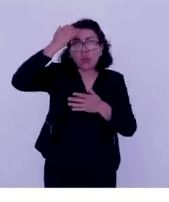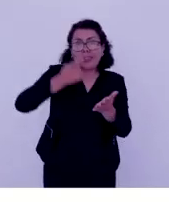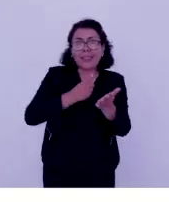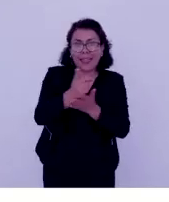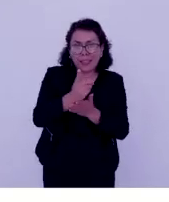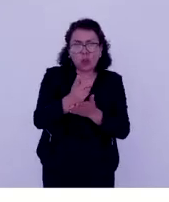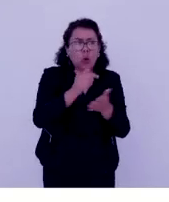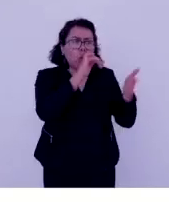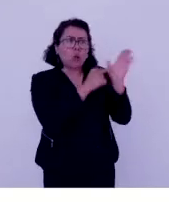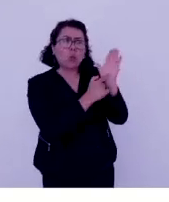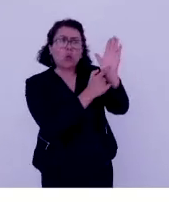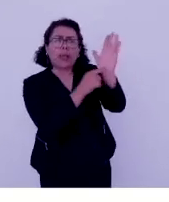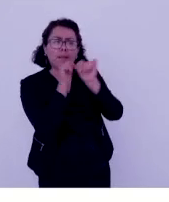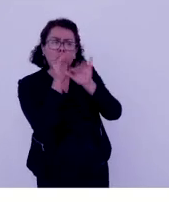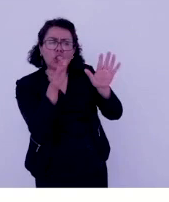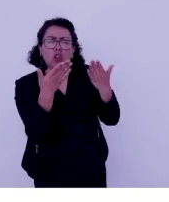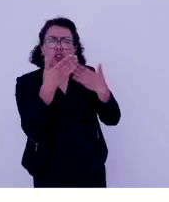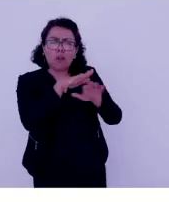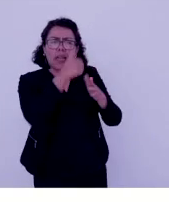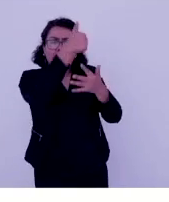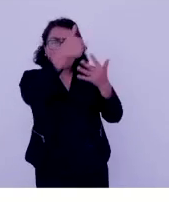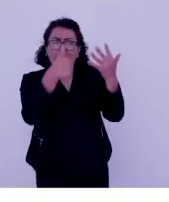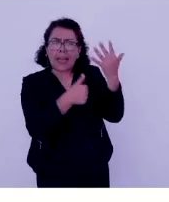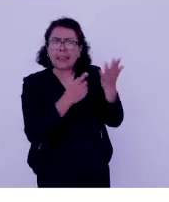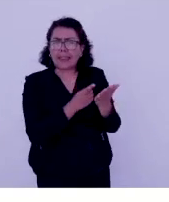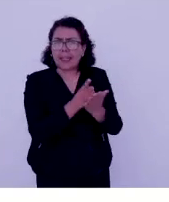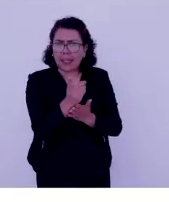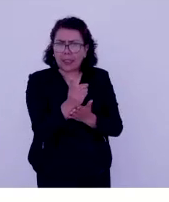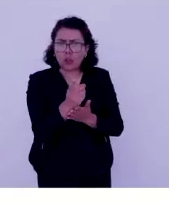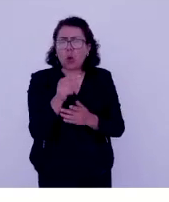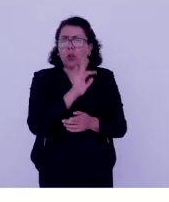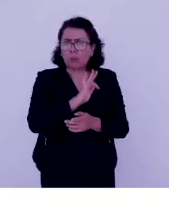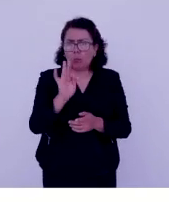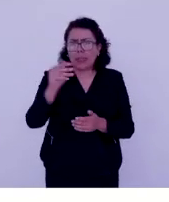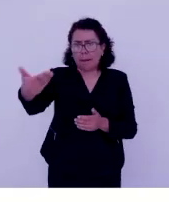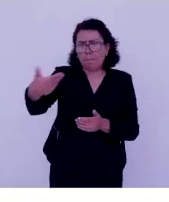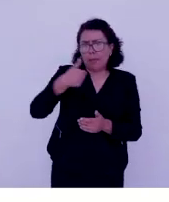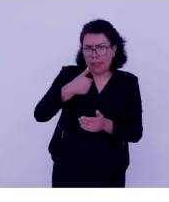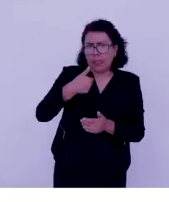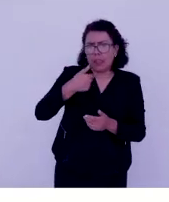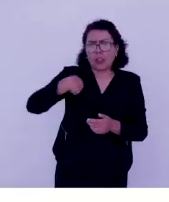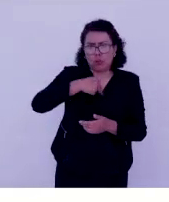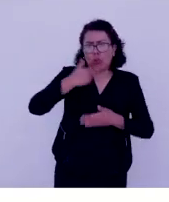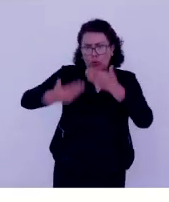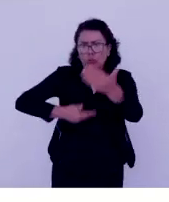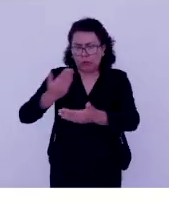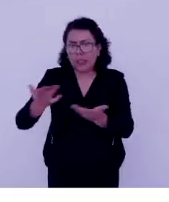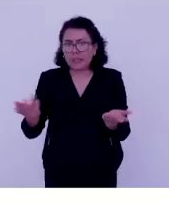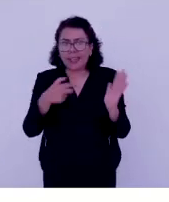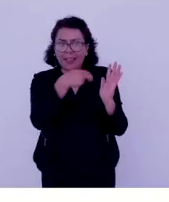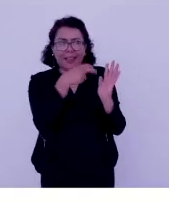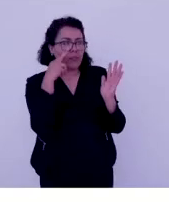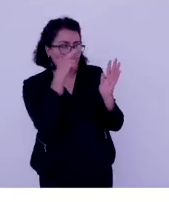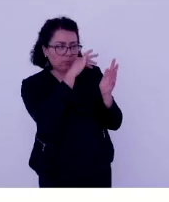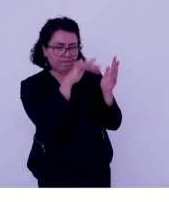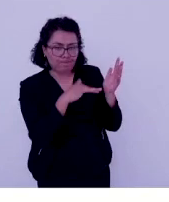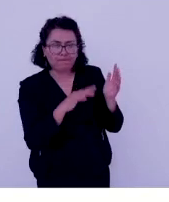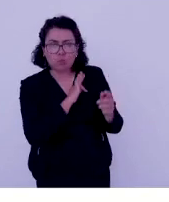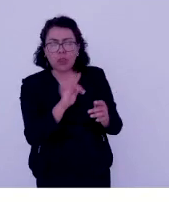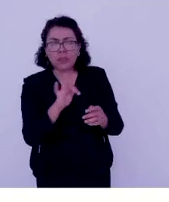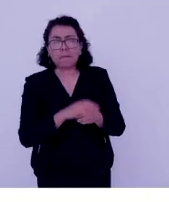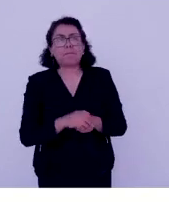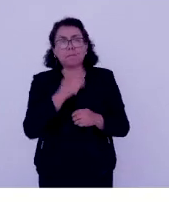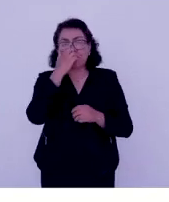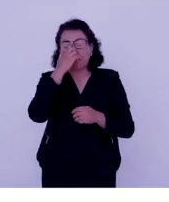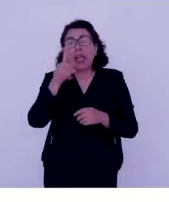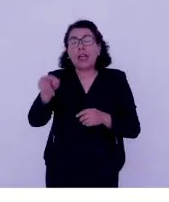conocer en un lenguaje sencillo los derechos de las personas usuarias de nuestros servicios el comité de transparencia del poder judicial sesionó